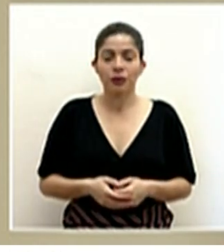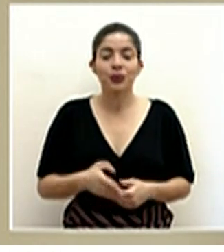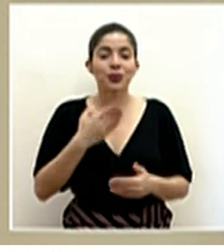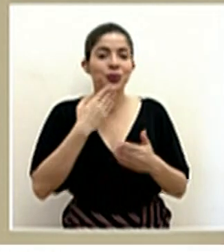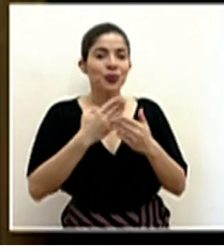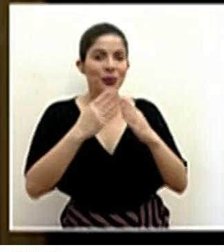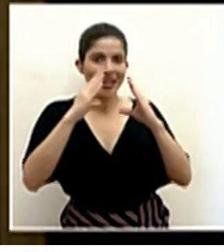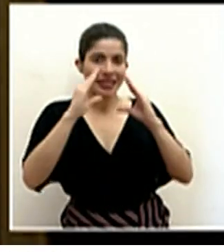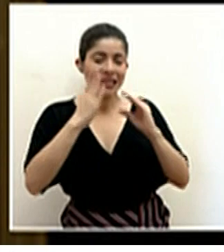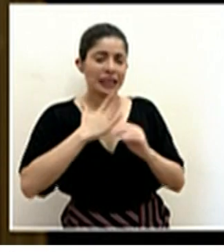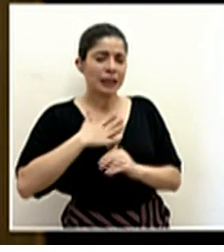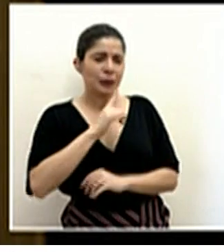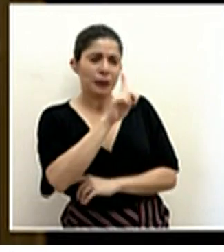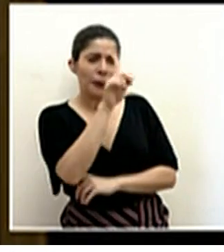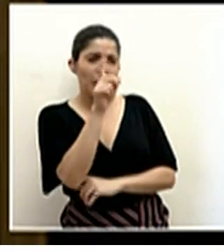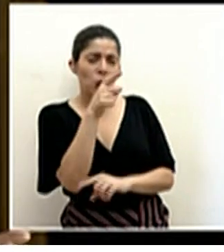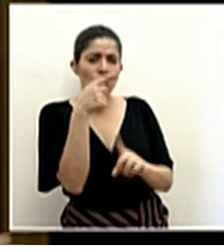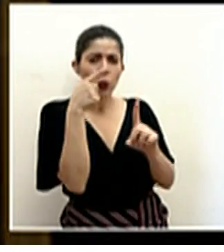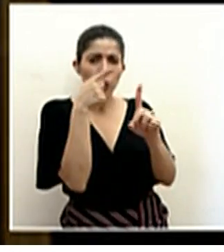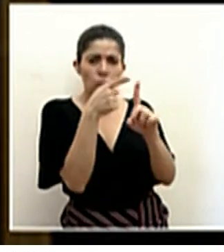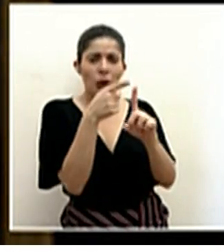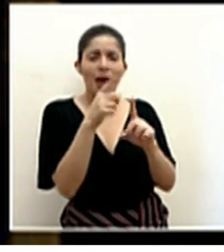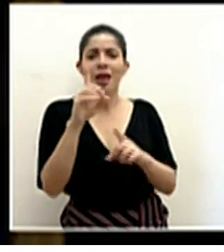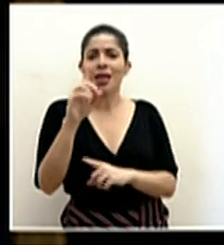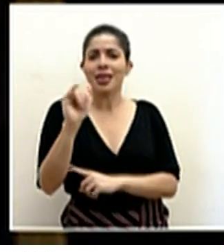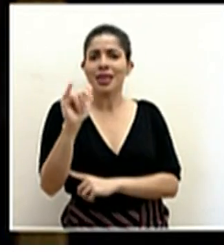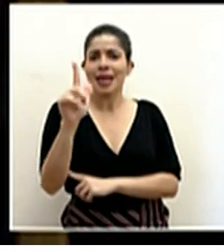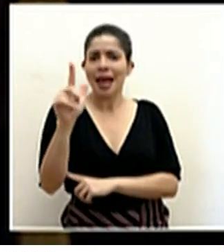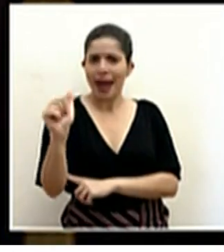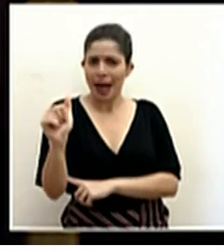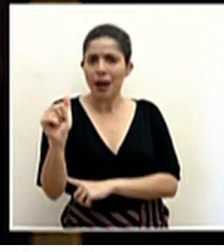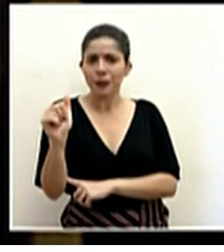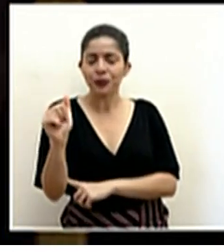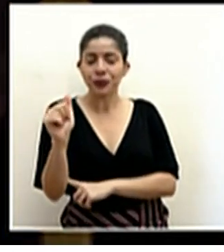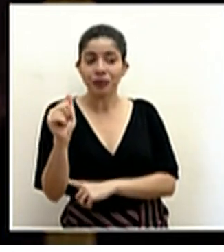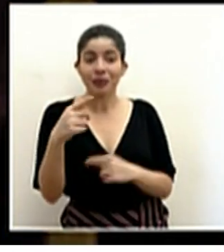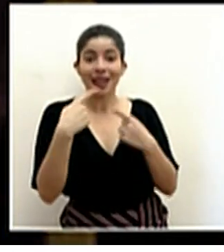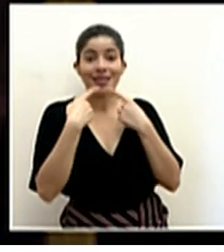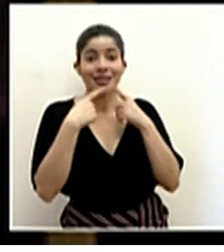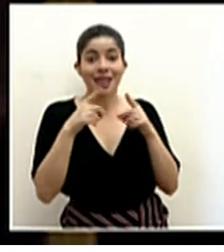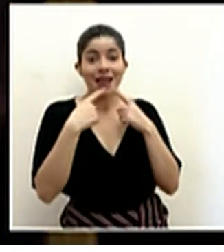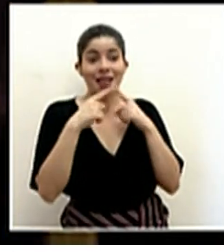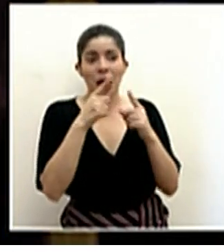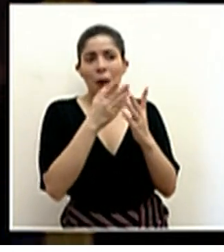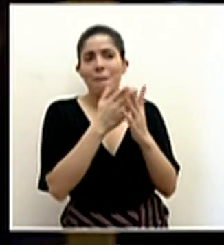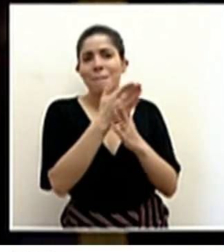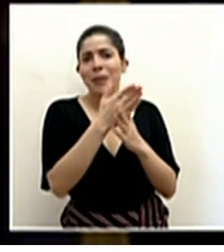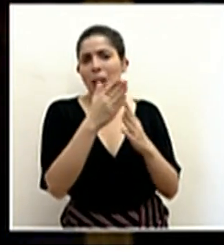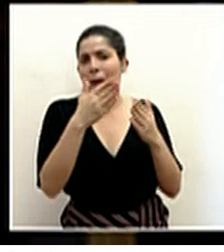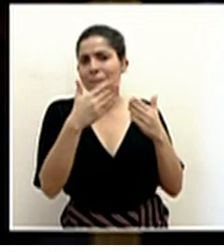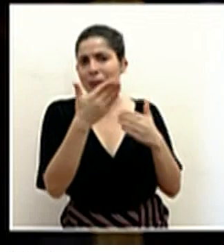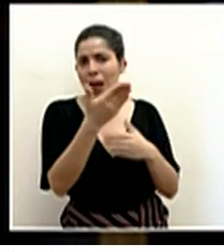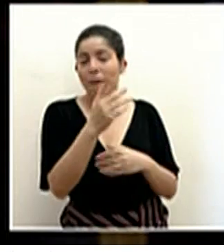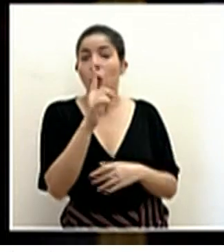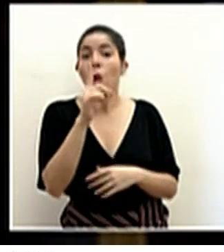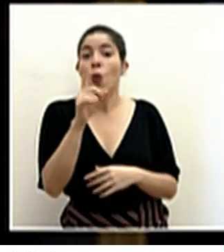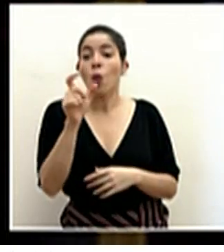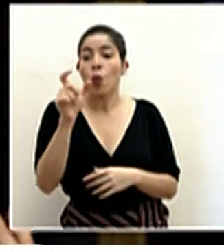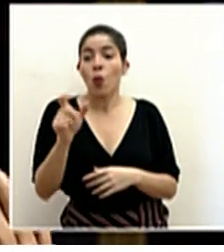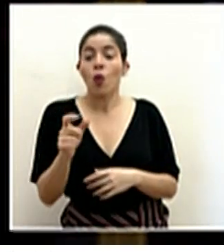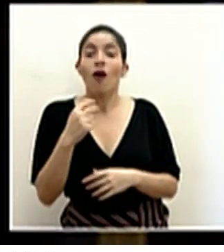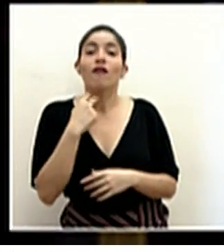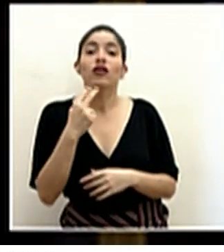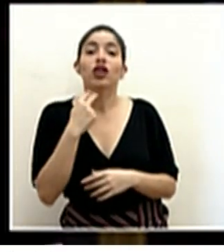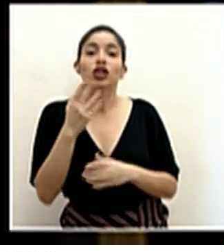Buenas tardes. Mi consulta va para doña Diala. En declaraciones a un medio panameño, uno de los voceros